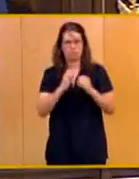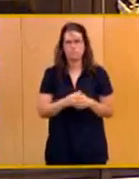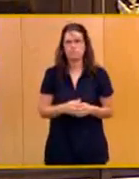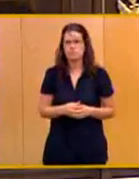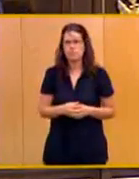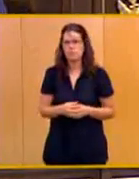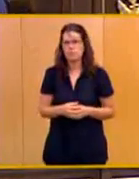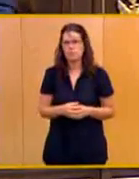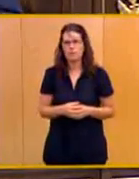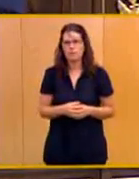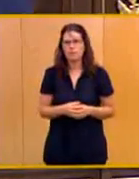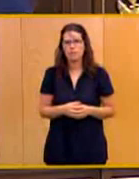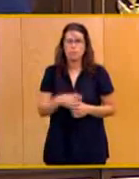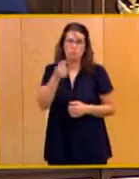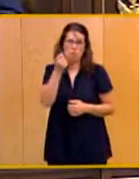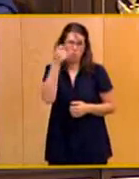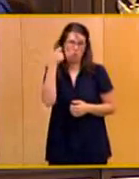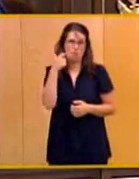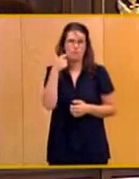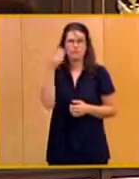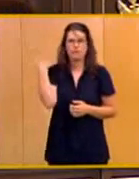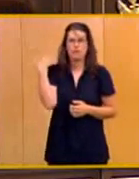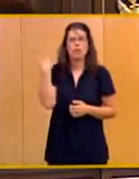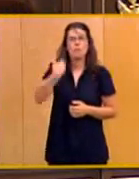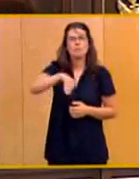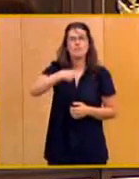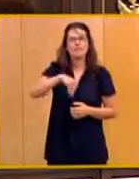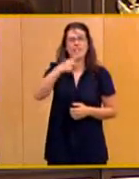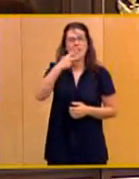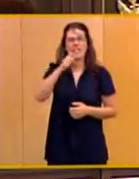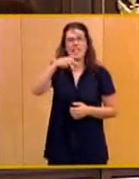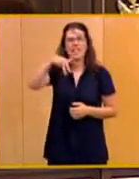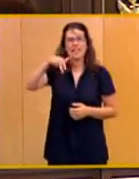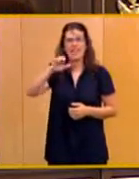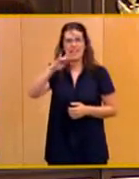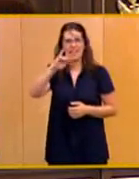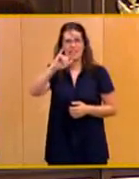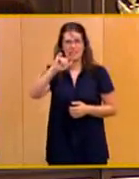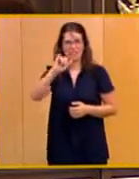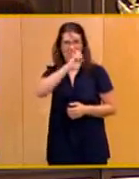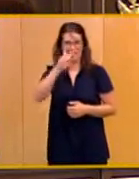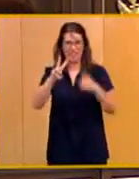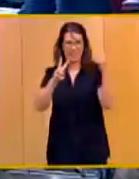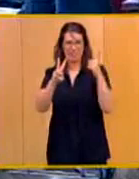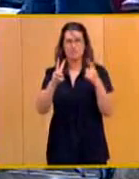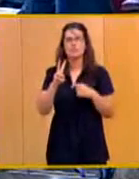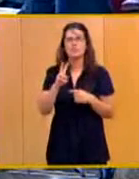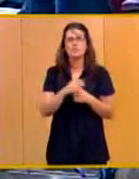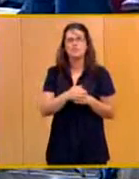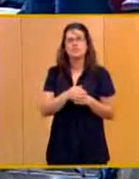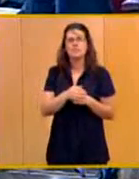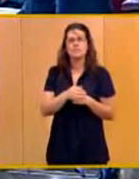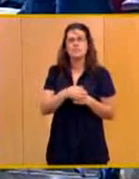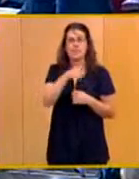o parafraseando al presidente Kennedy, usted, al presidente Kennedy... Silencio, por favor. Usted no